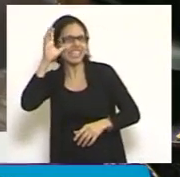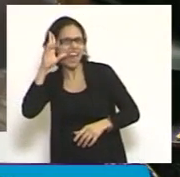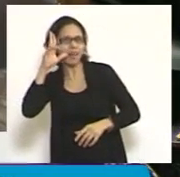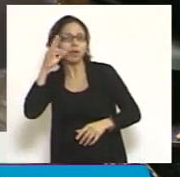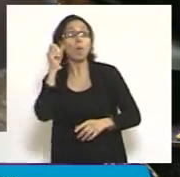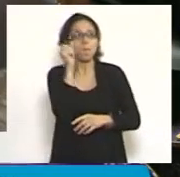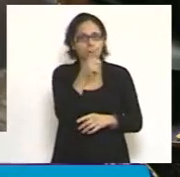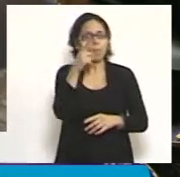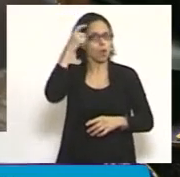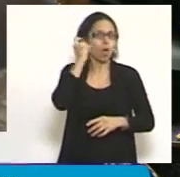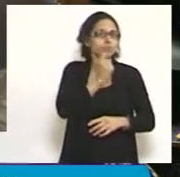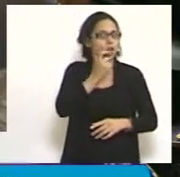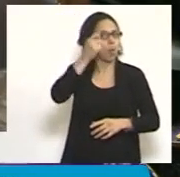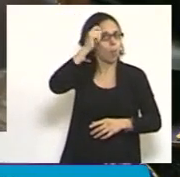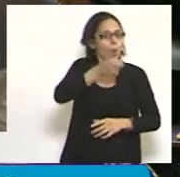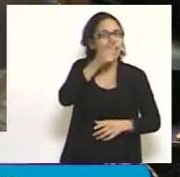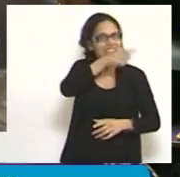el que tenemos hoy.